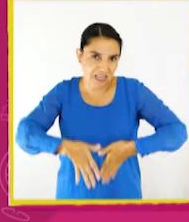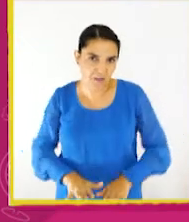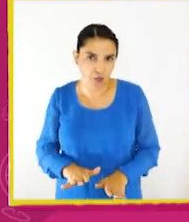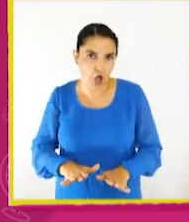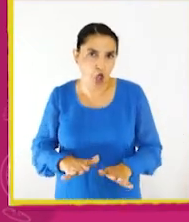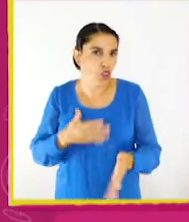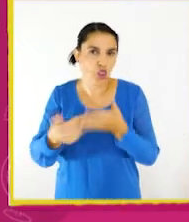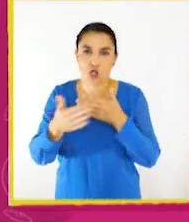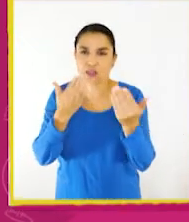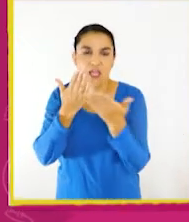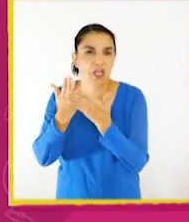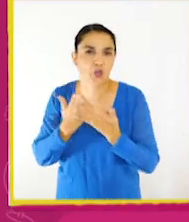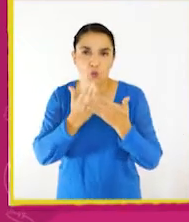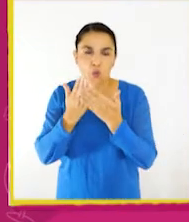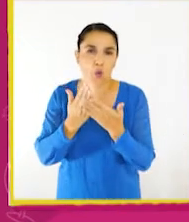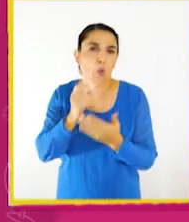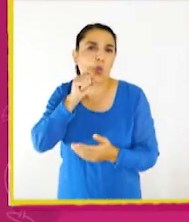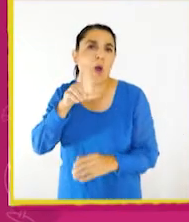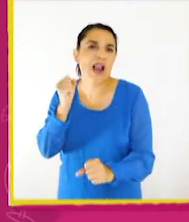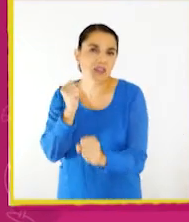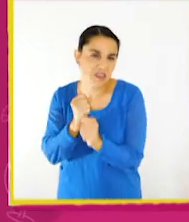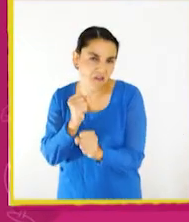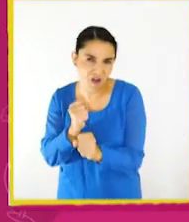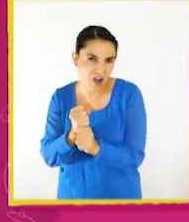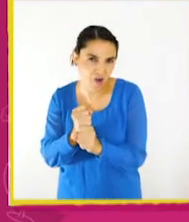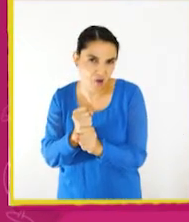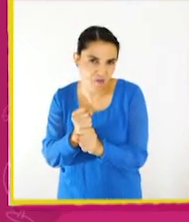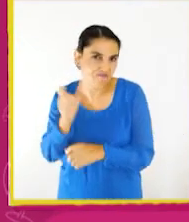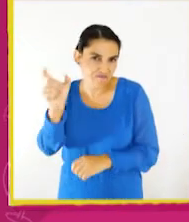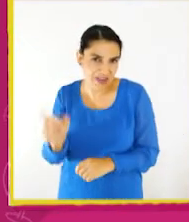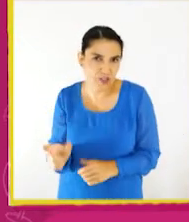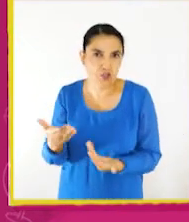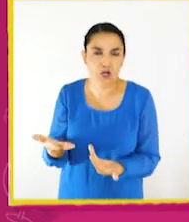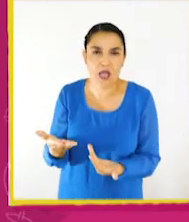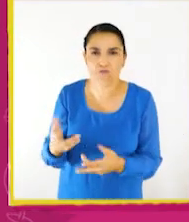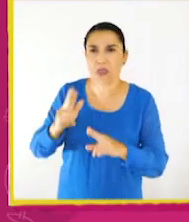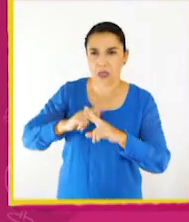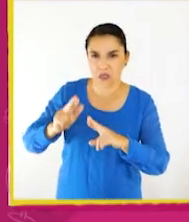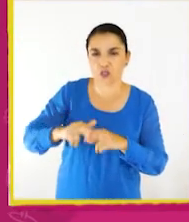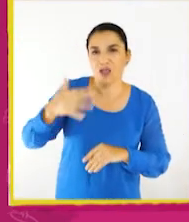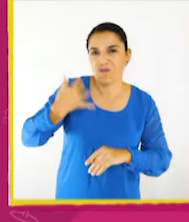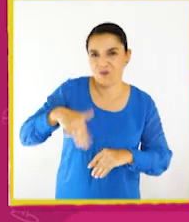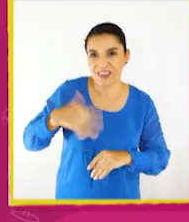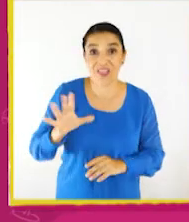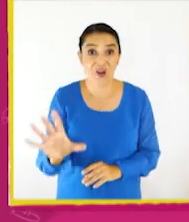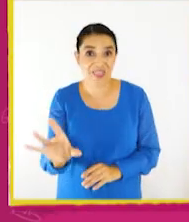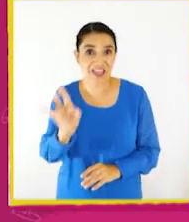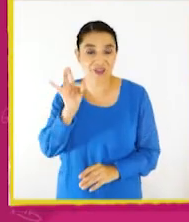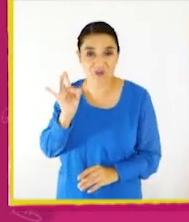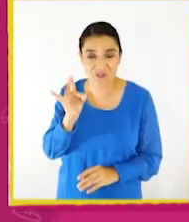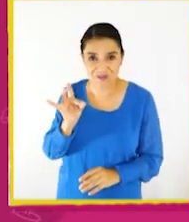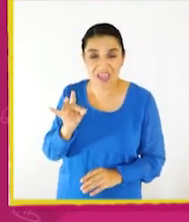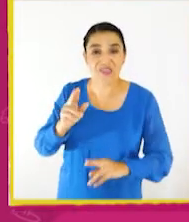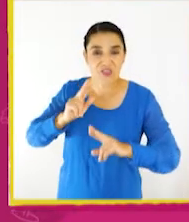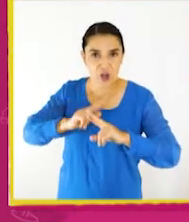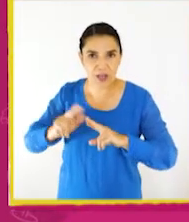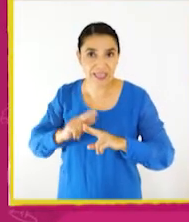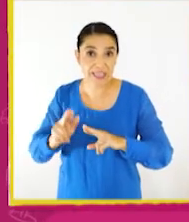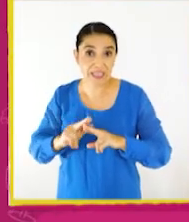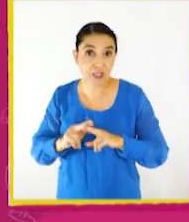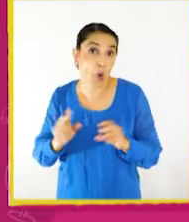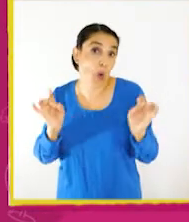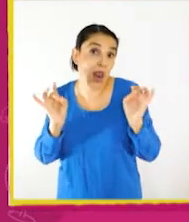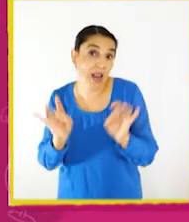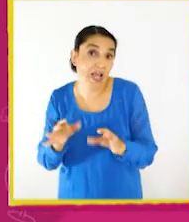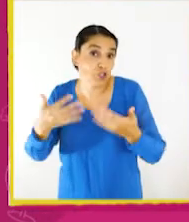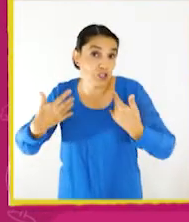el lugar donde realizó sus estudios y en qué trabajó o a qué se dedicó, hechos relevantes o descubrimientos que haya realizado y,